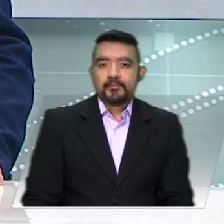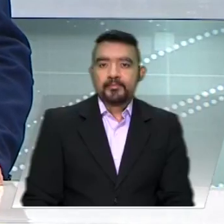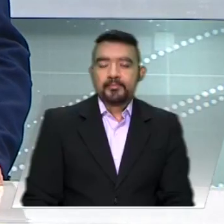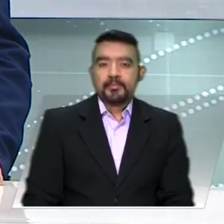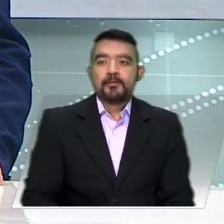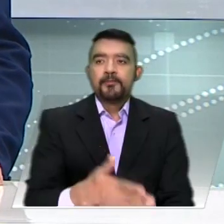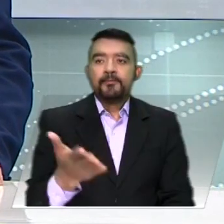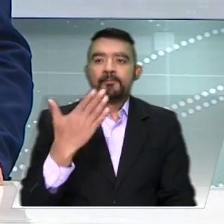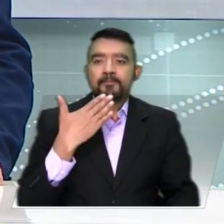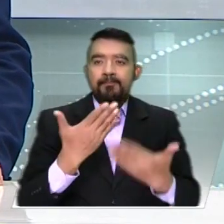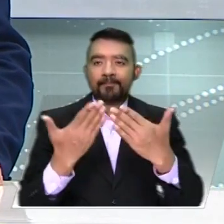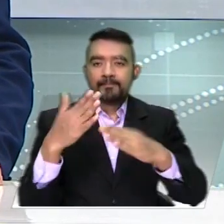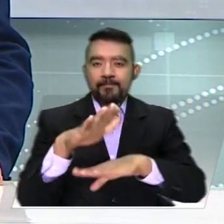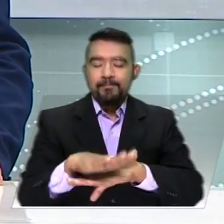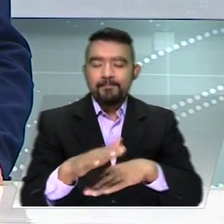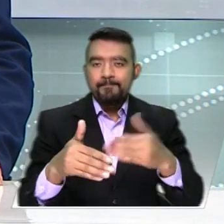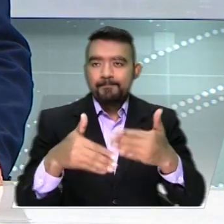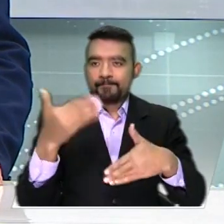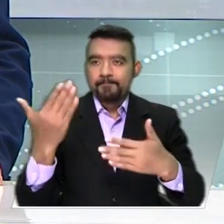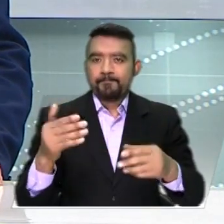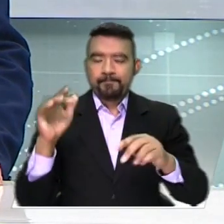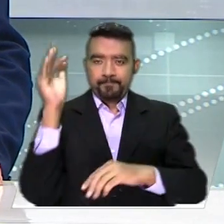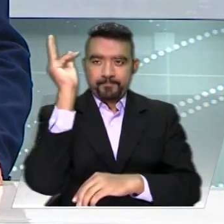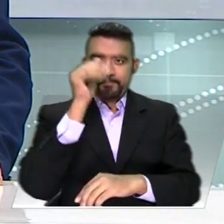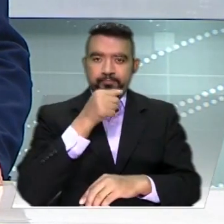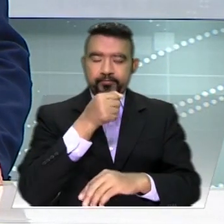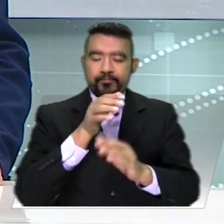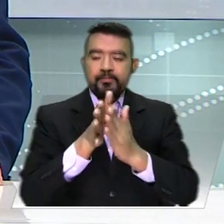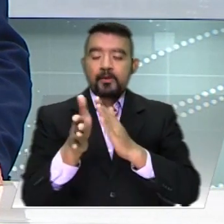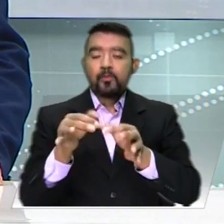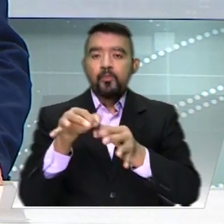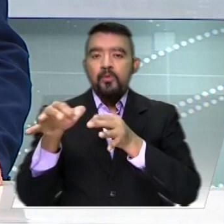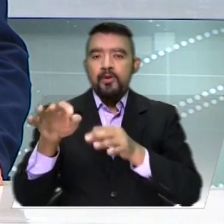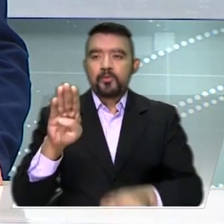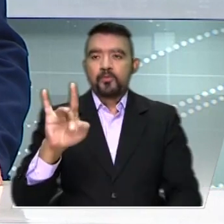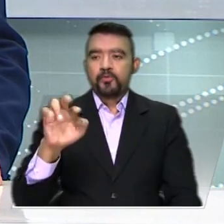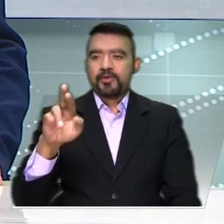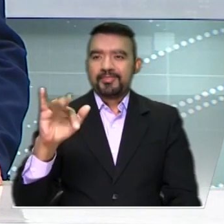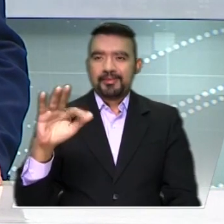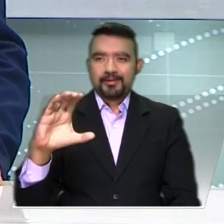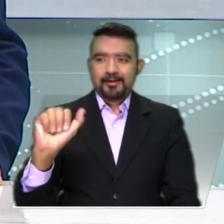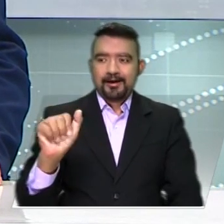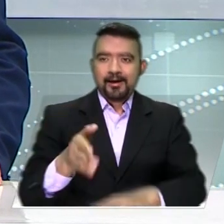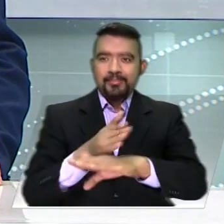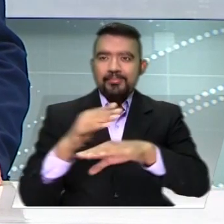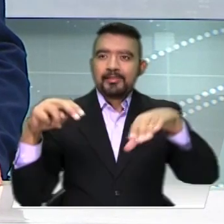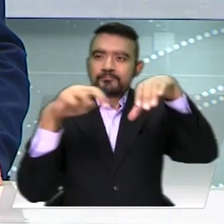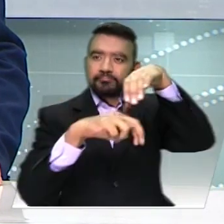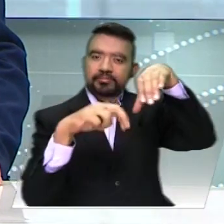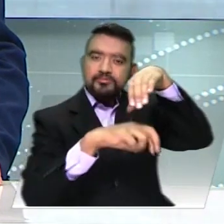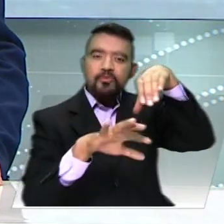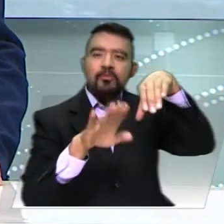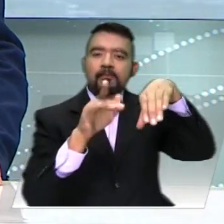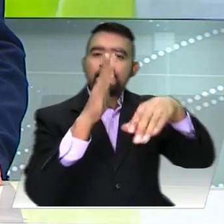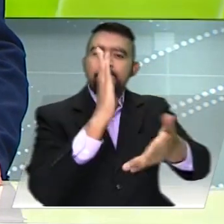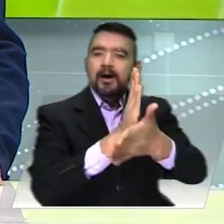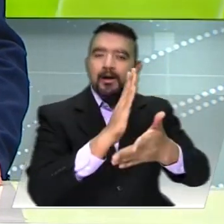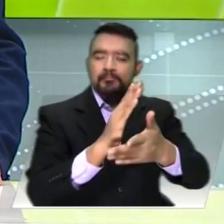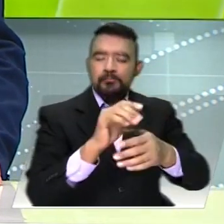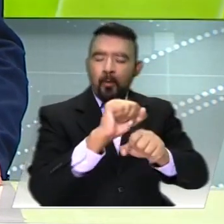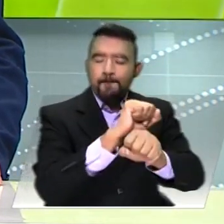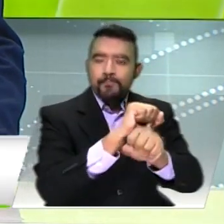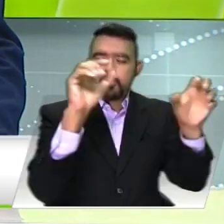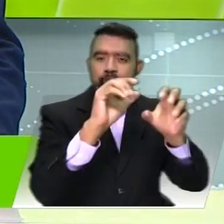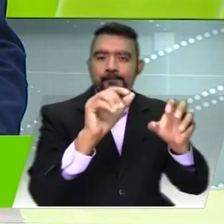un nuevo accidente en un socavón ilegal en política dejó a dos mineros lesionados además de esta situación las autoridades también